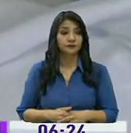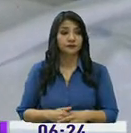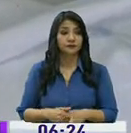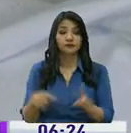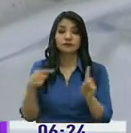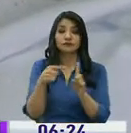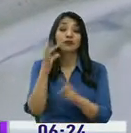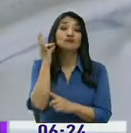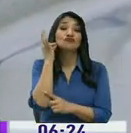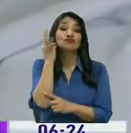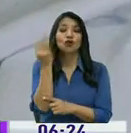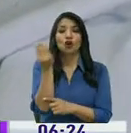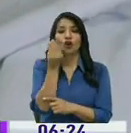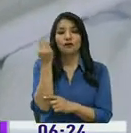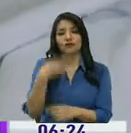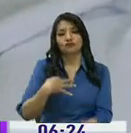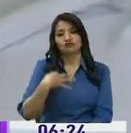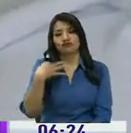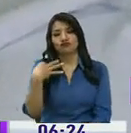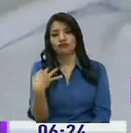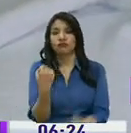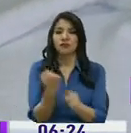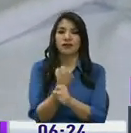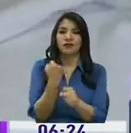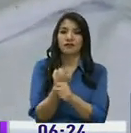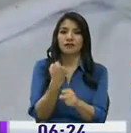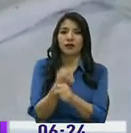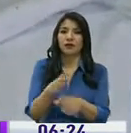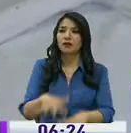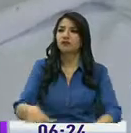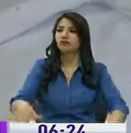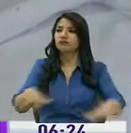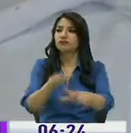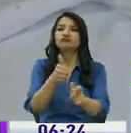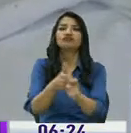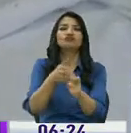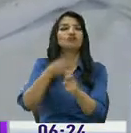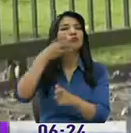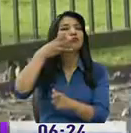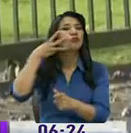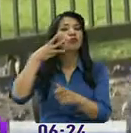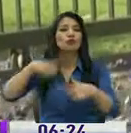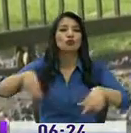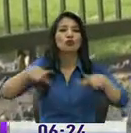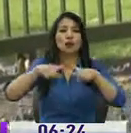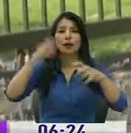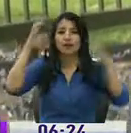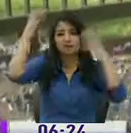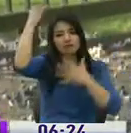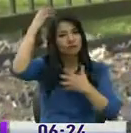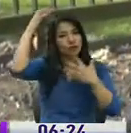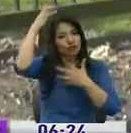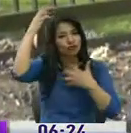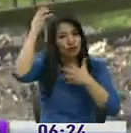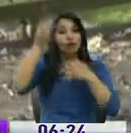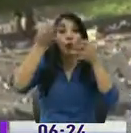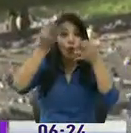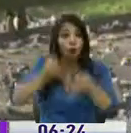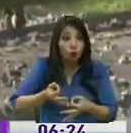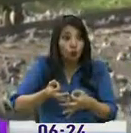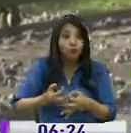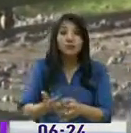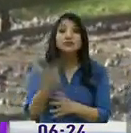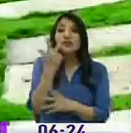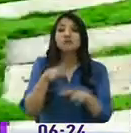Michelle H., una joven voluntaria que trabaja en el Paseo de los Monos, cerca de Puyo, en Pastaza, fue víctima de un violento ataque perpetrado por